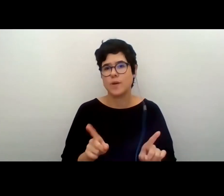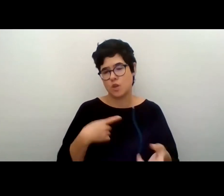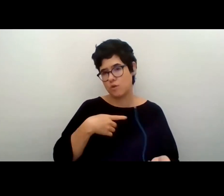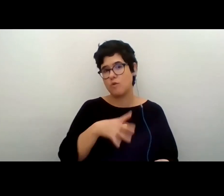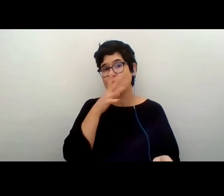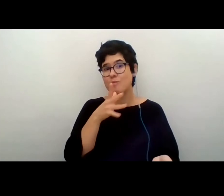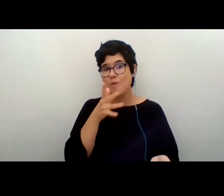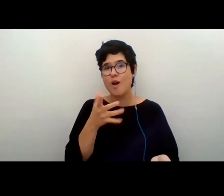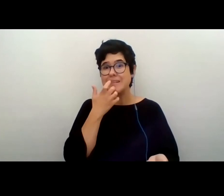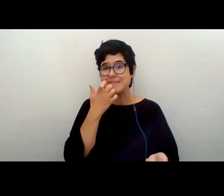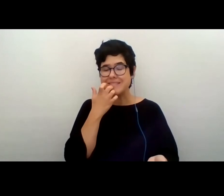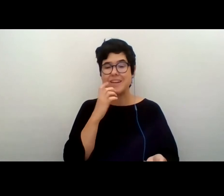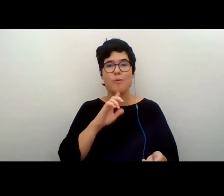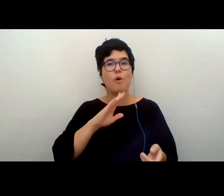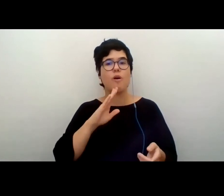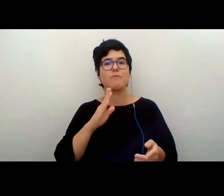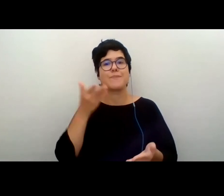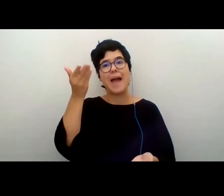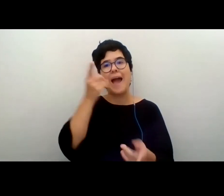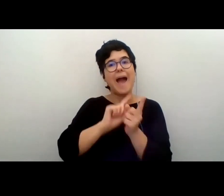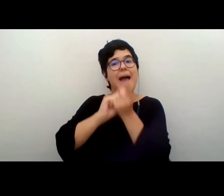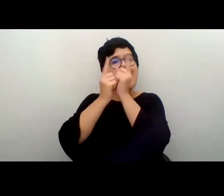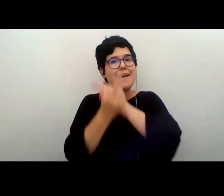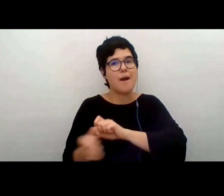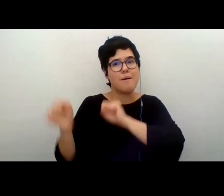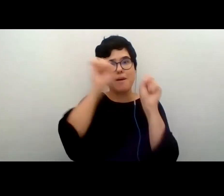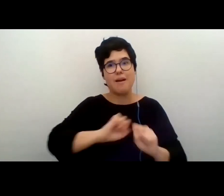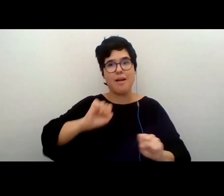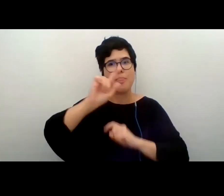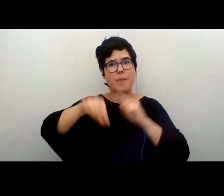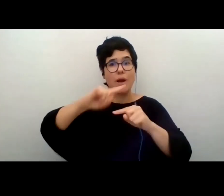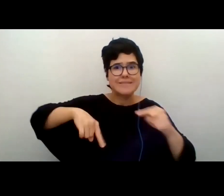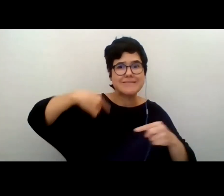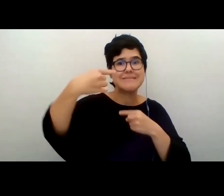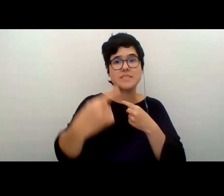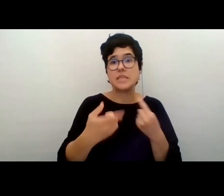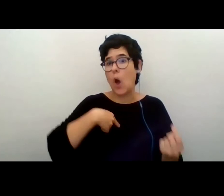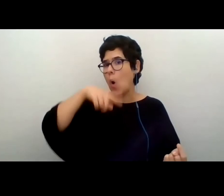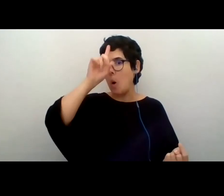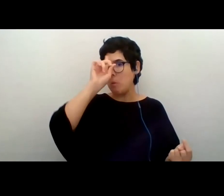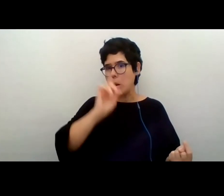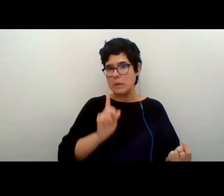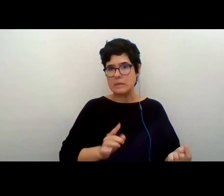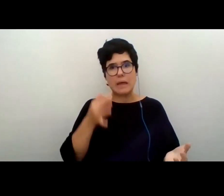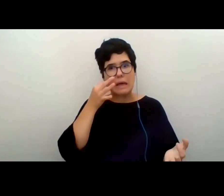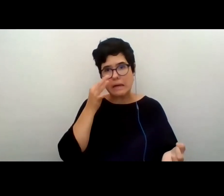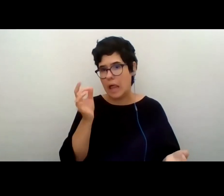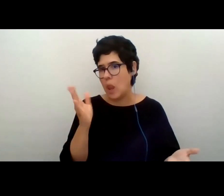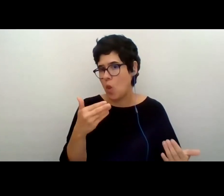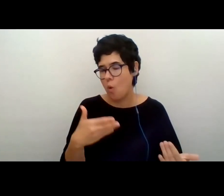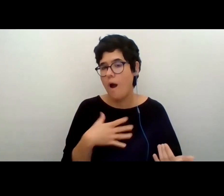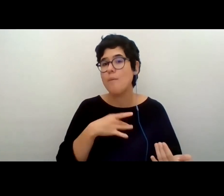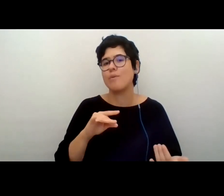tú tocas la inmunidad de alguna manera, te puede aparecer algún efecto secundario que no considerabas, por lo tanto mejor no